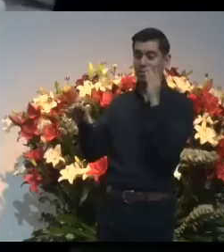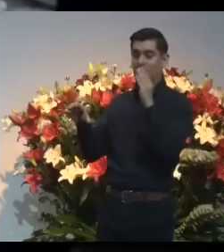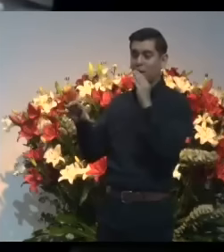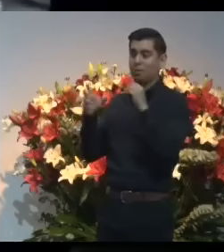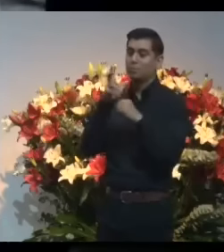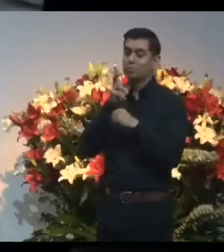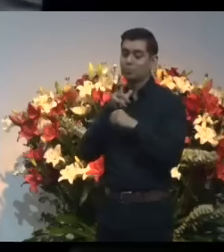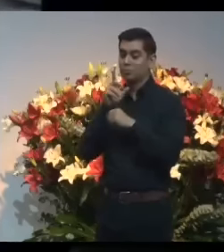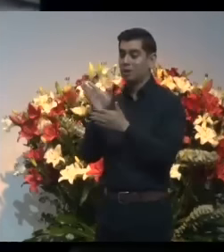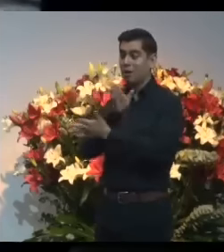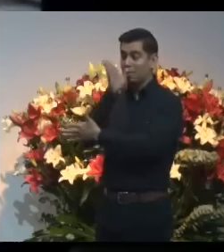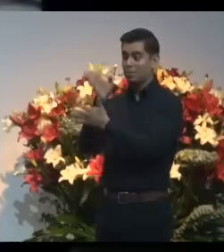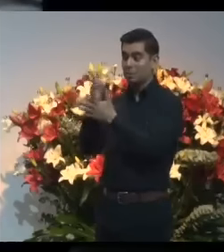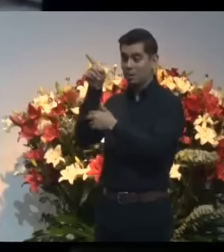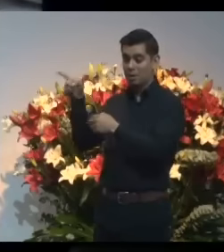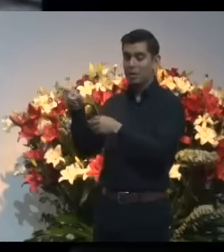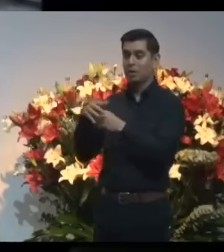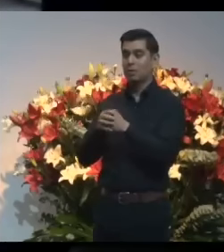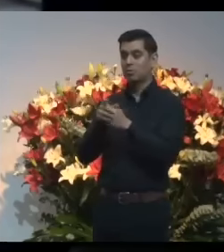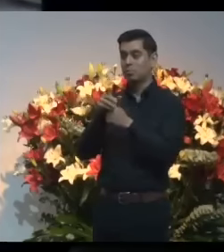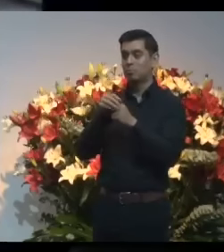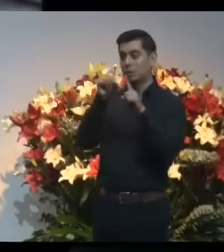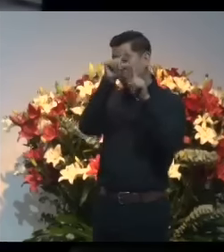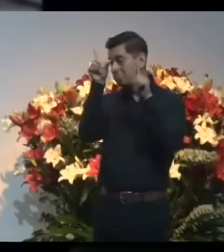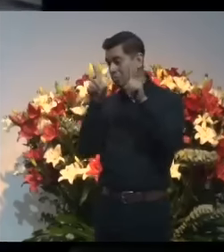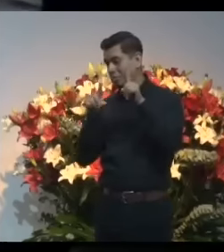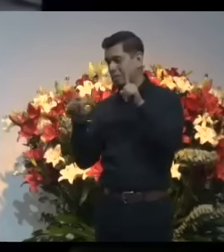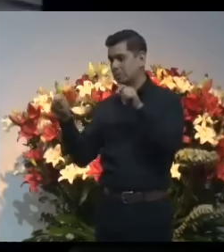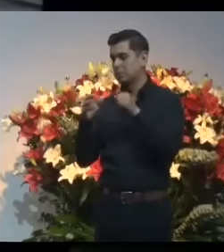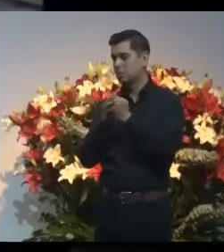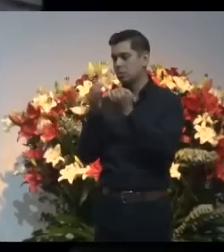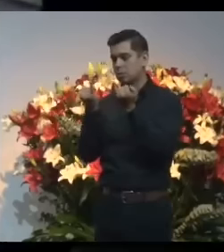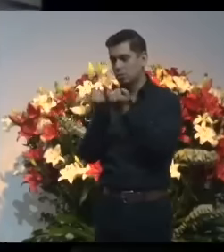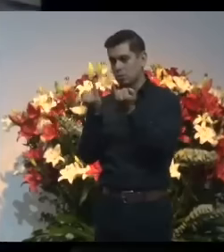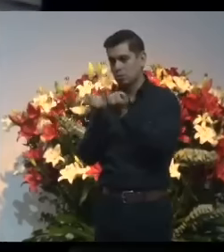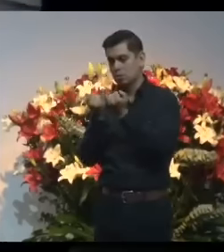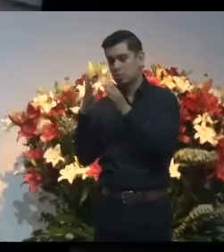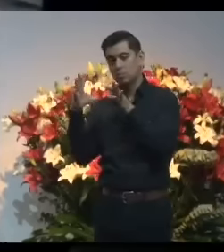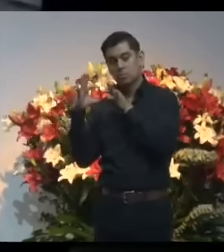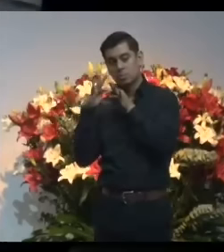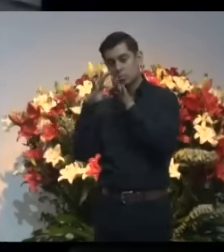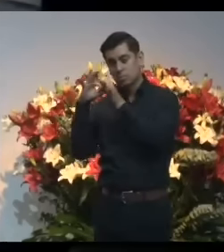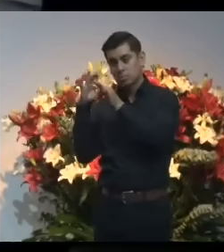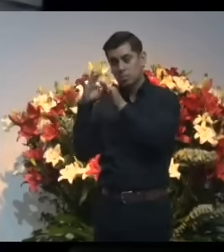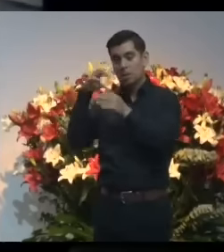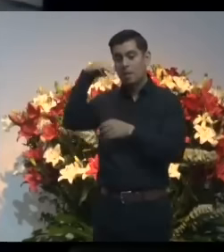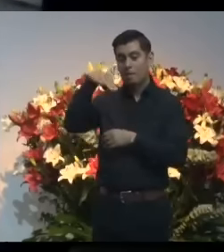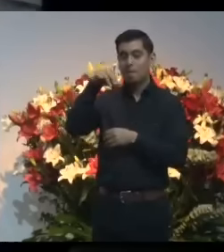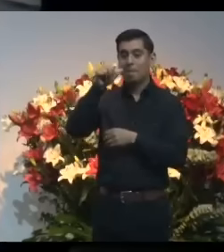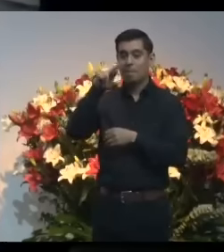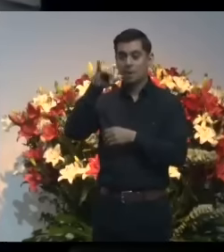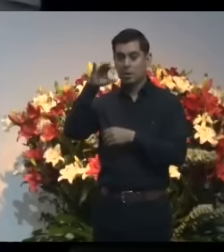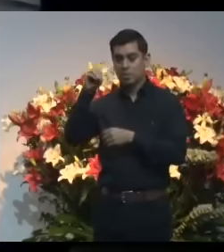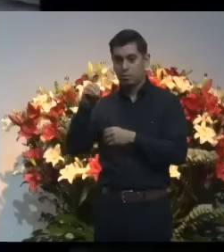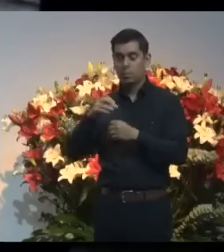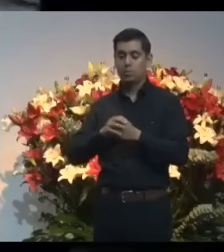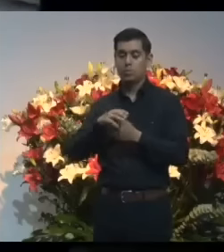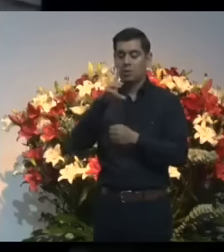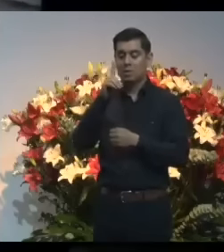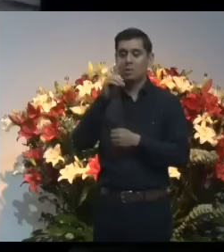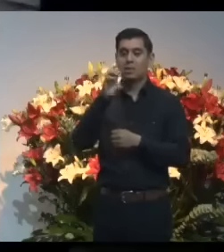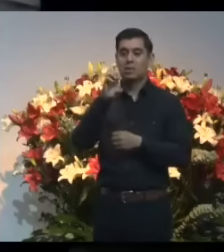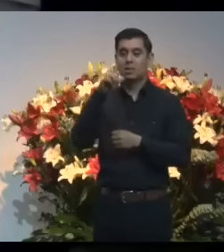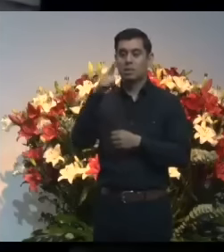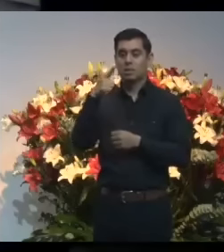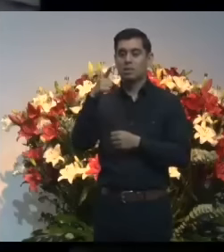en el Golfo de México. Se habla de su relación con Carmona. Mario Delgado, el presidente de Morena, y son